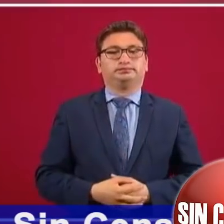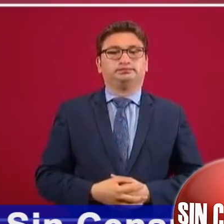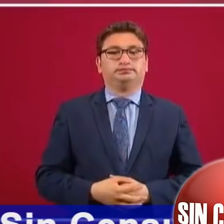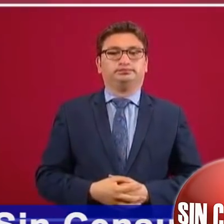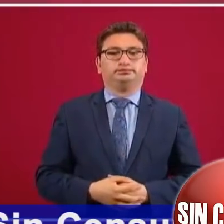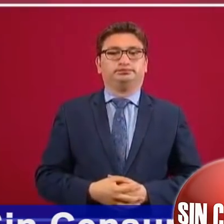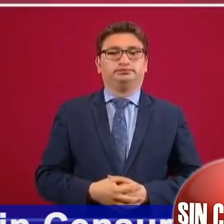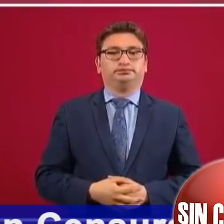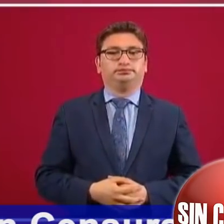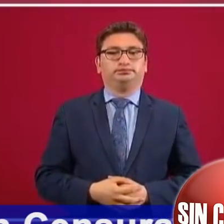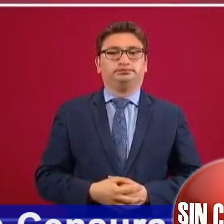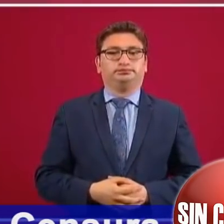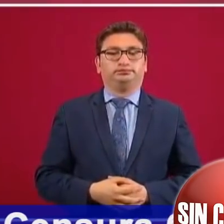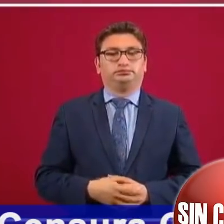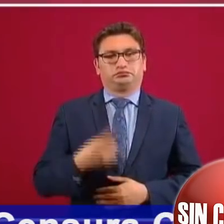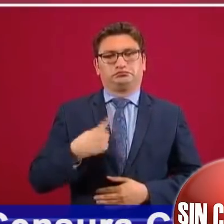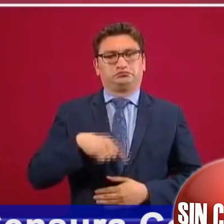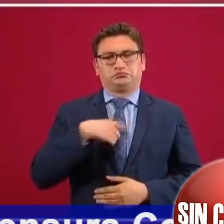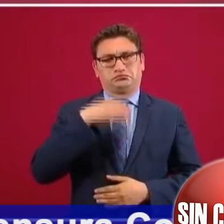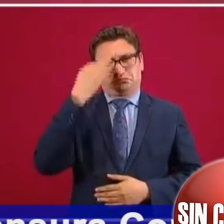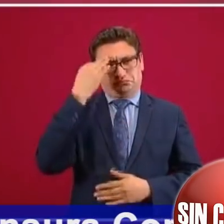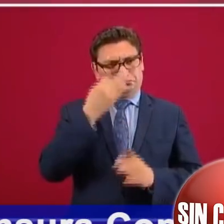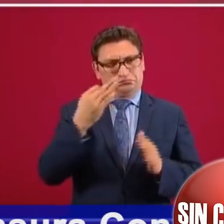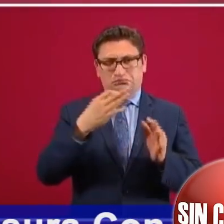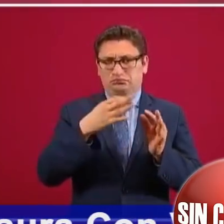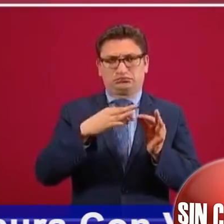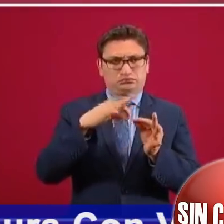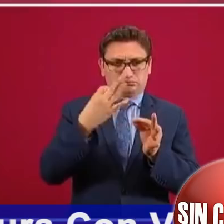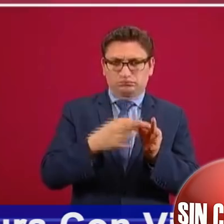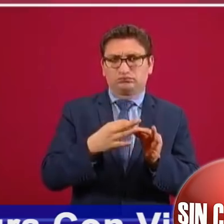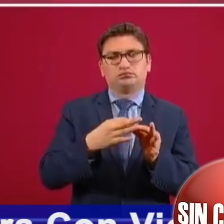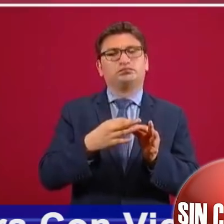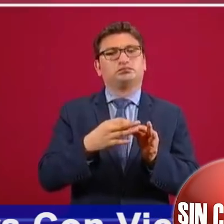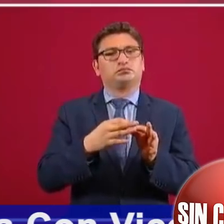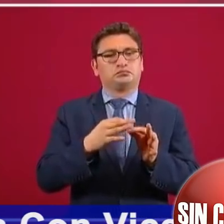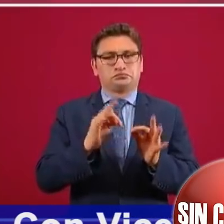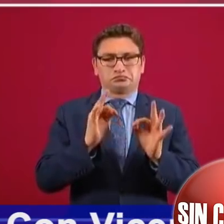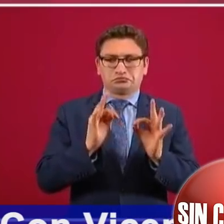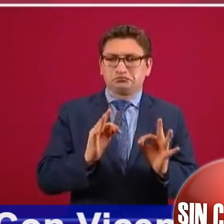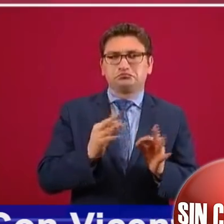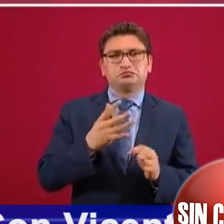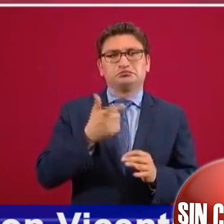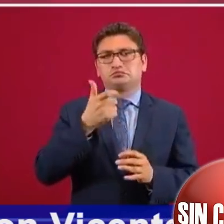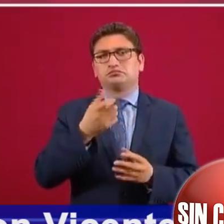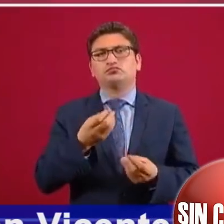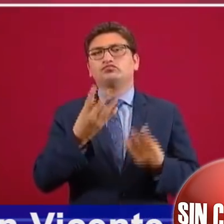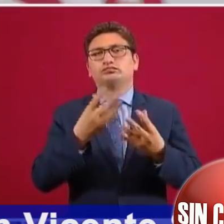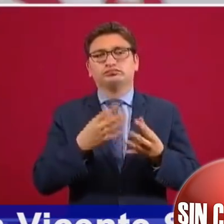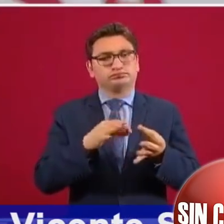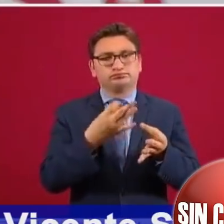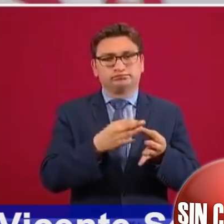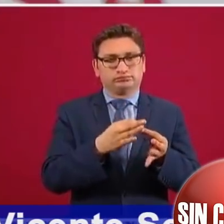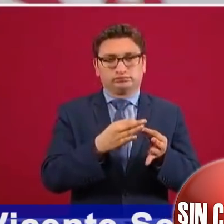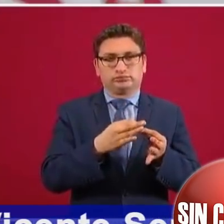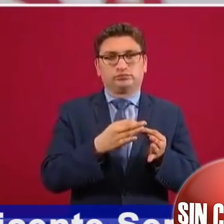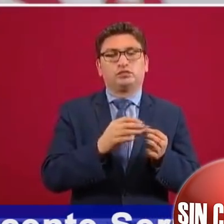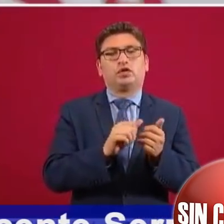en tiempo, en forma, en cantidad. No hay demora,